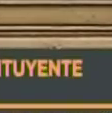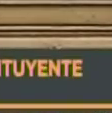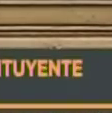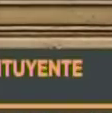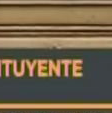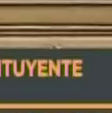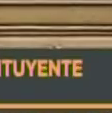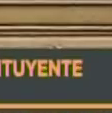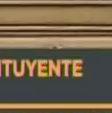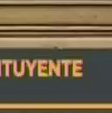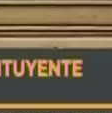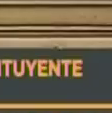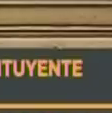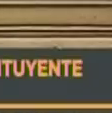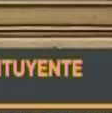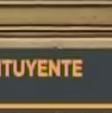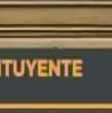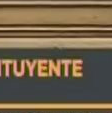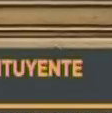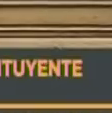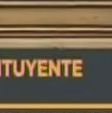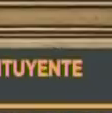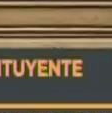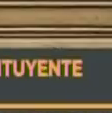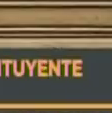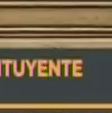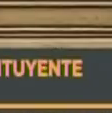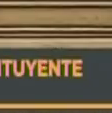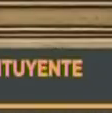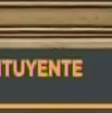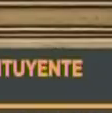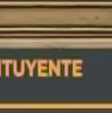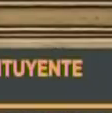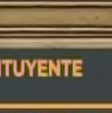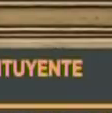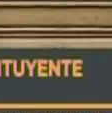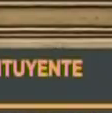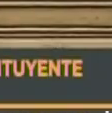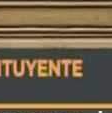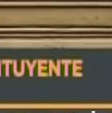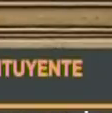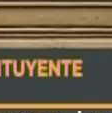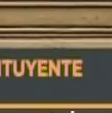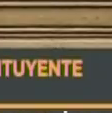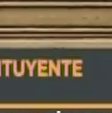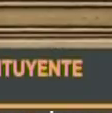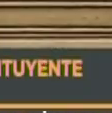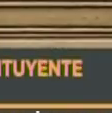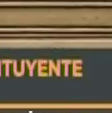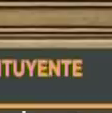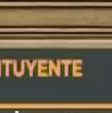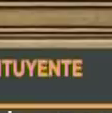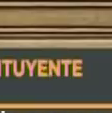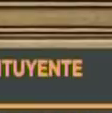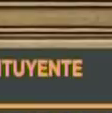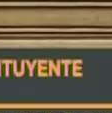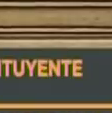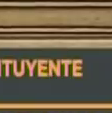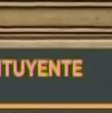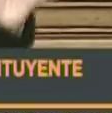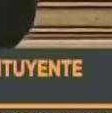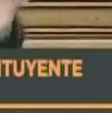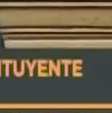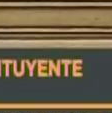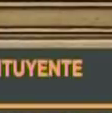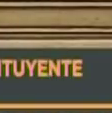en el marco de esta ley quisimos plasmar con la ayuda de ustedes y tomando en consideración todos esos aportes que allí se han